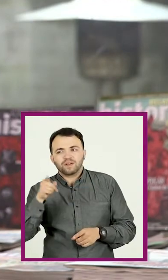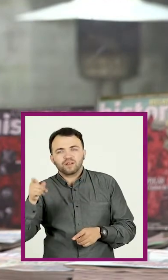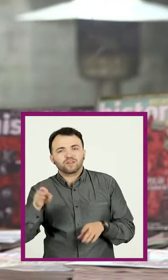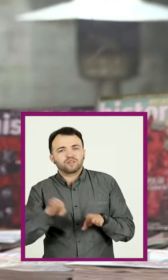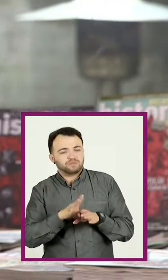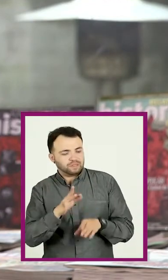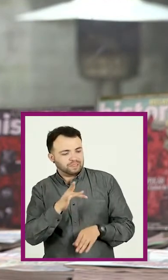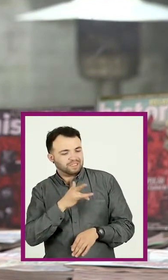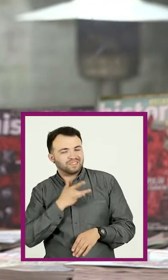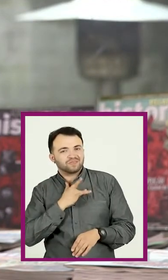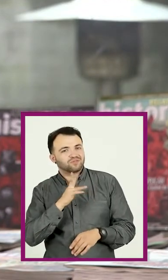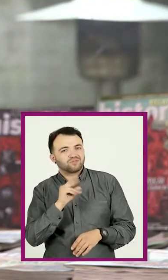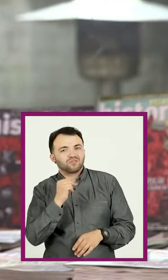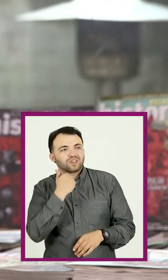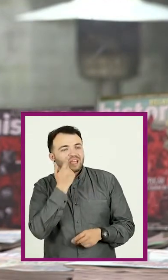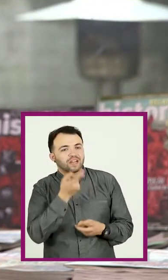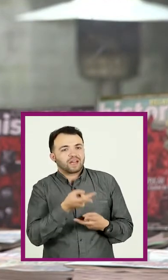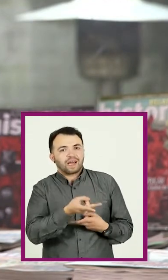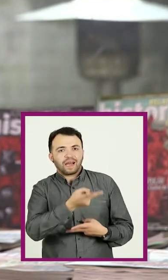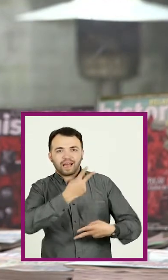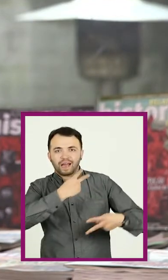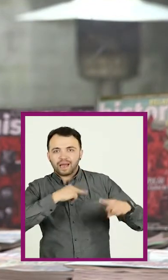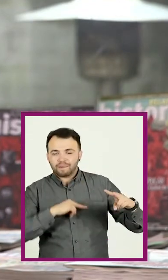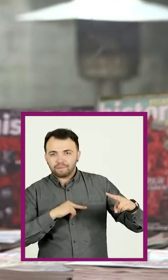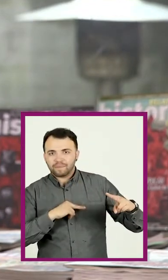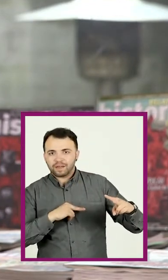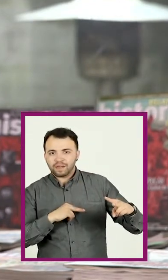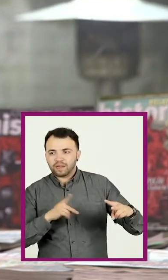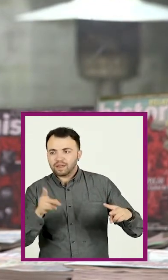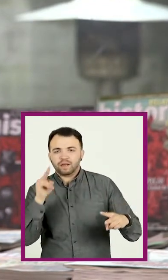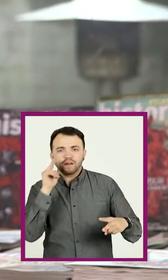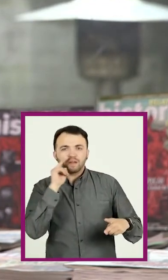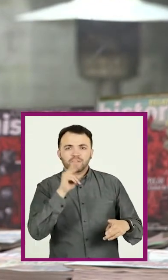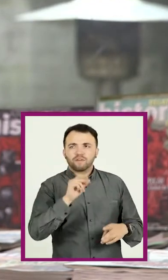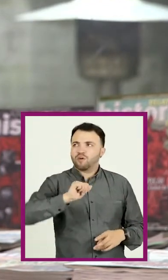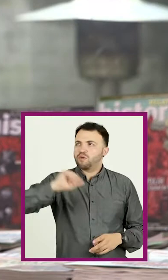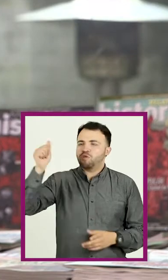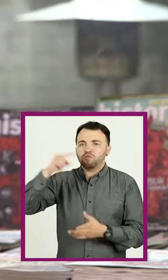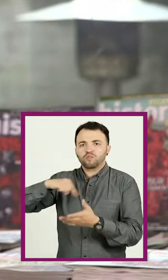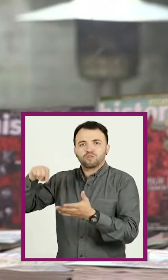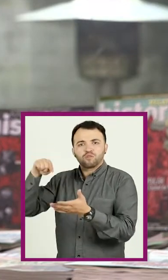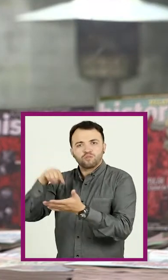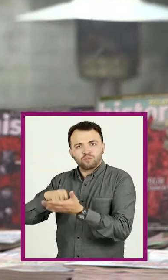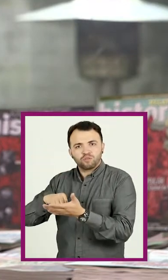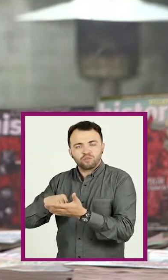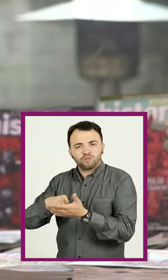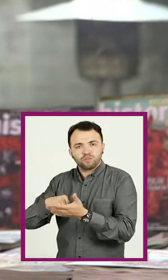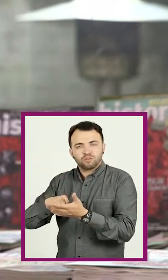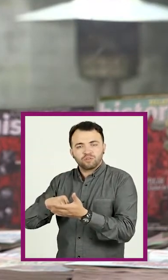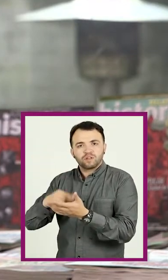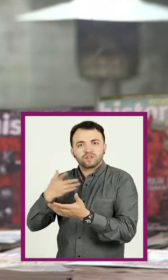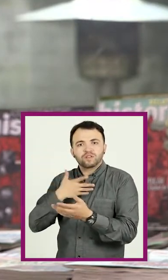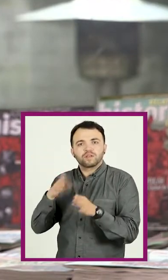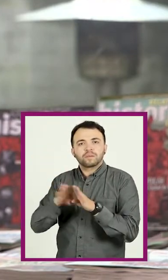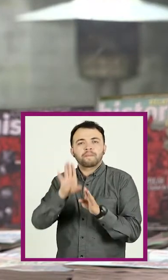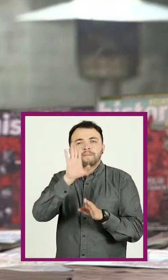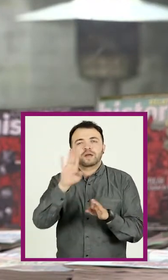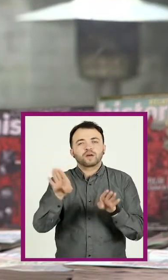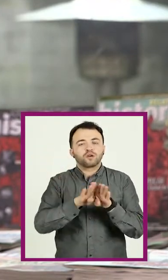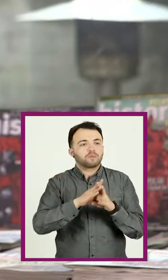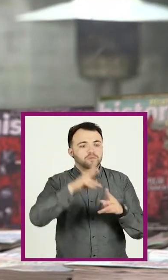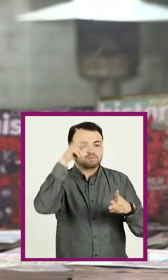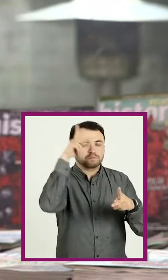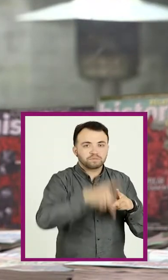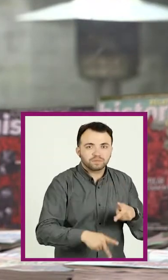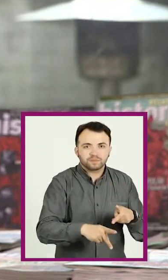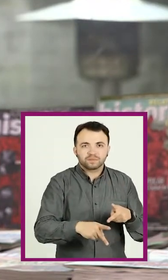como una situación inversa. Lo que ve es que en Occidente todos los caminos de afirmación en la vida quedan cortados.